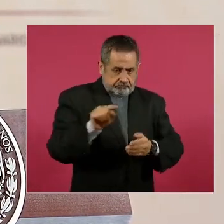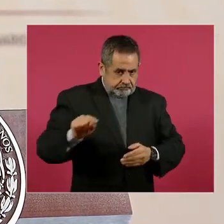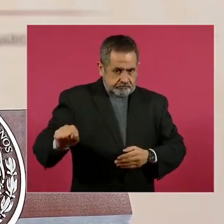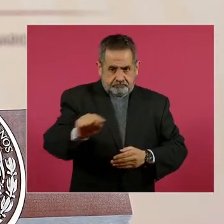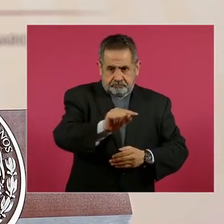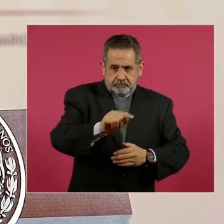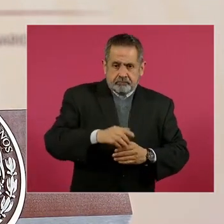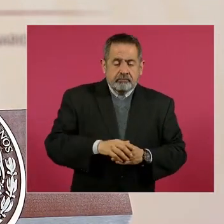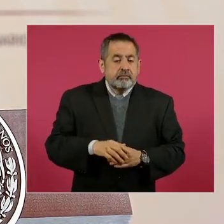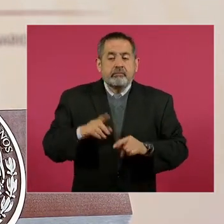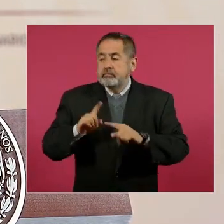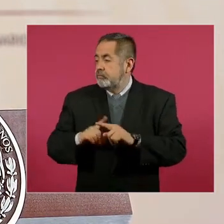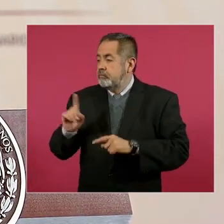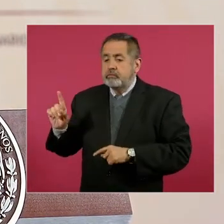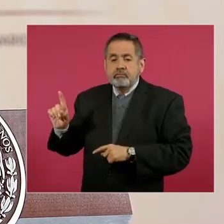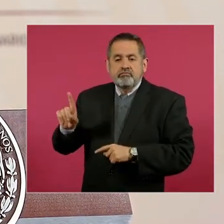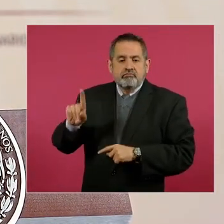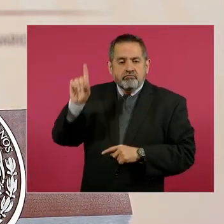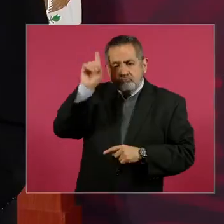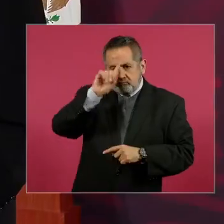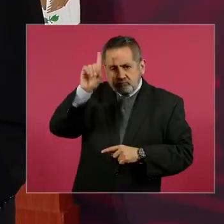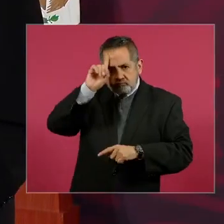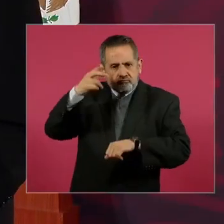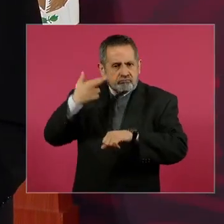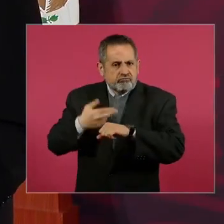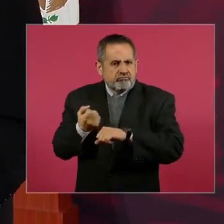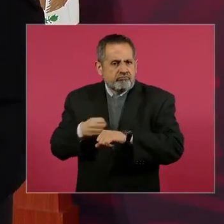la asesoría técnica,